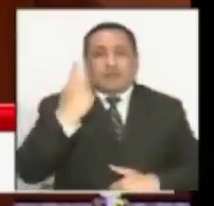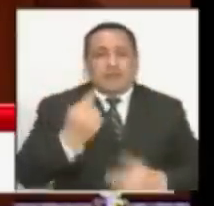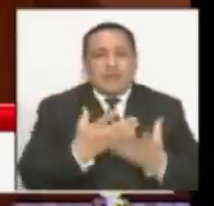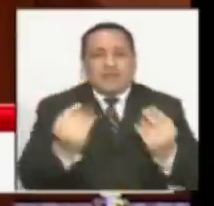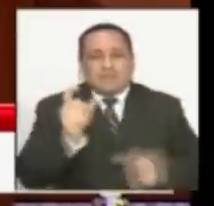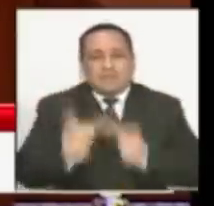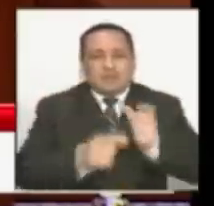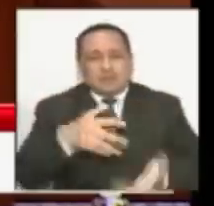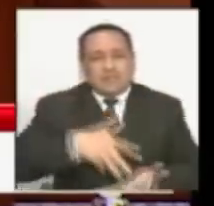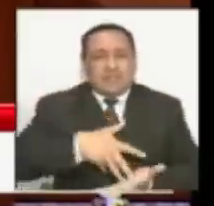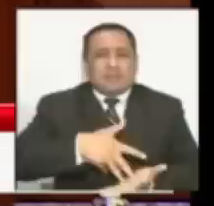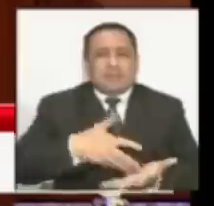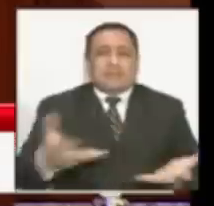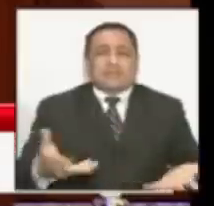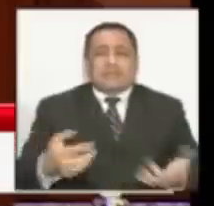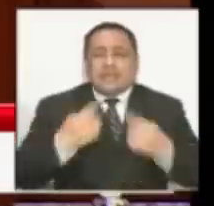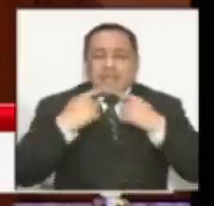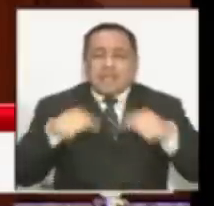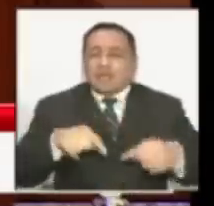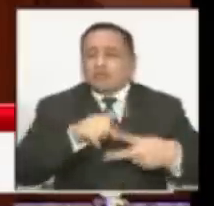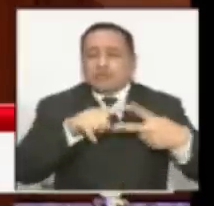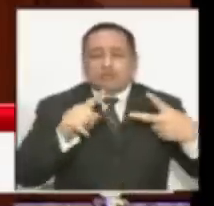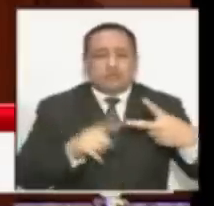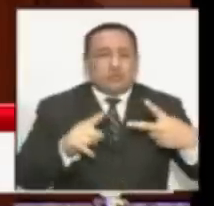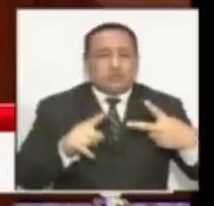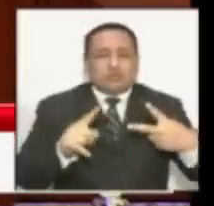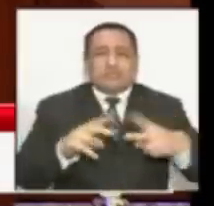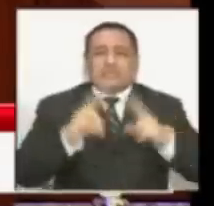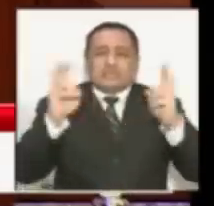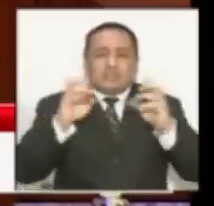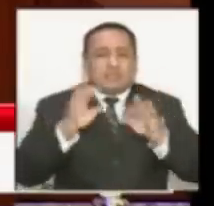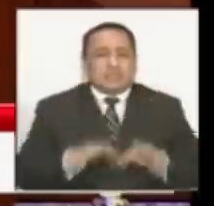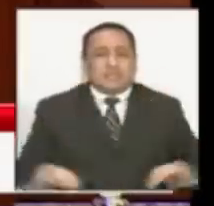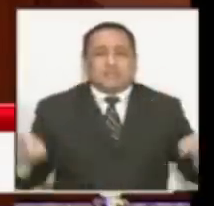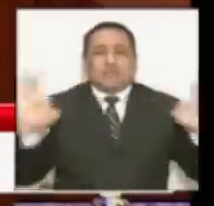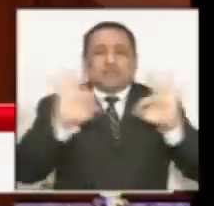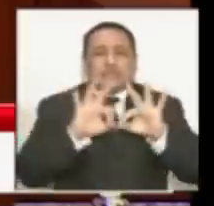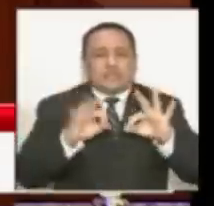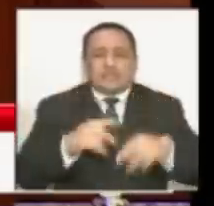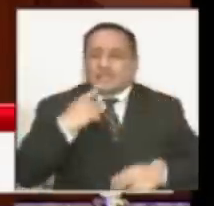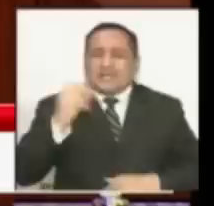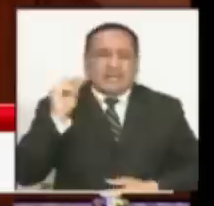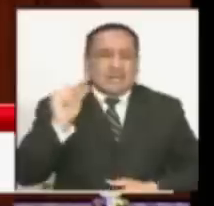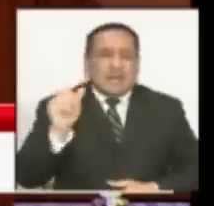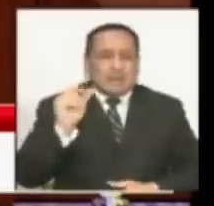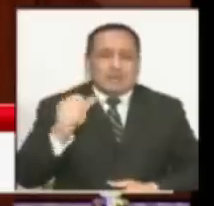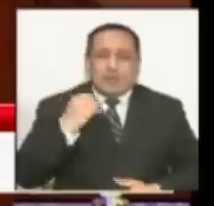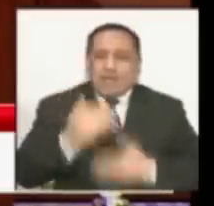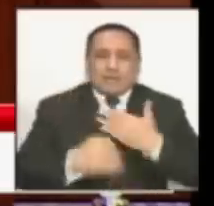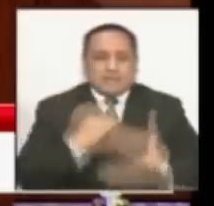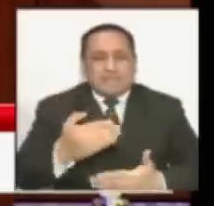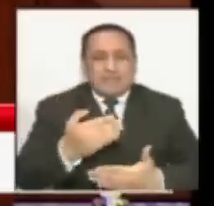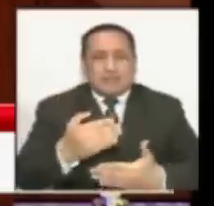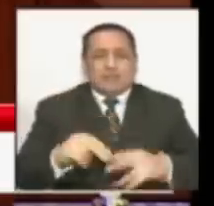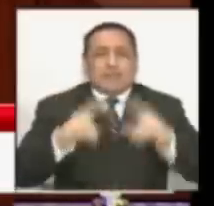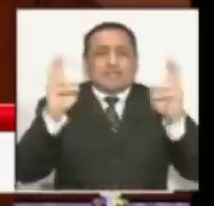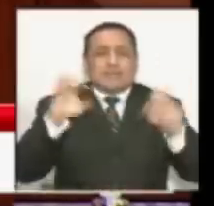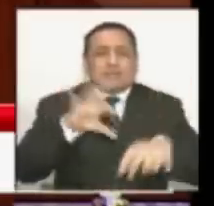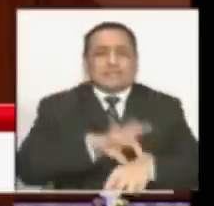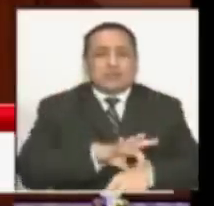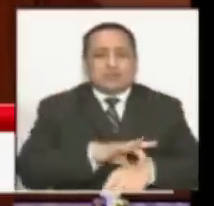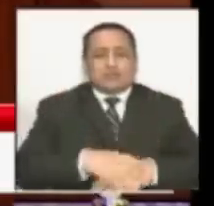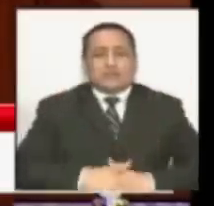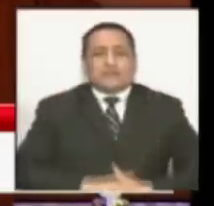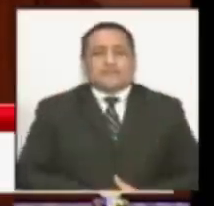más vulnerables. Esos son dos de los desafíos centrales que inmediatamente abordaremos en el campo de la